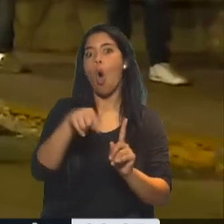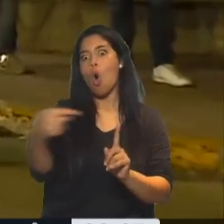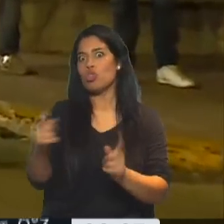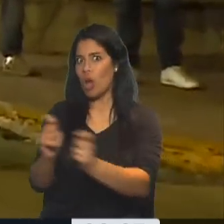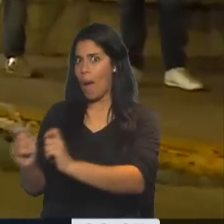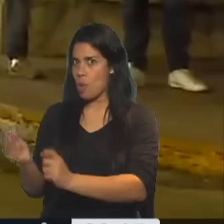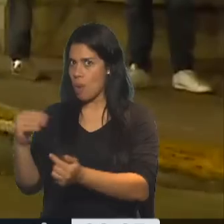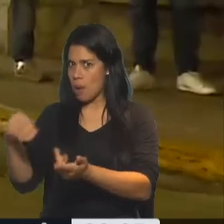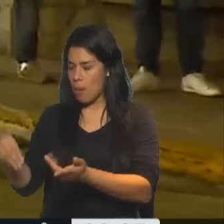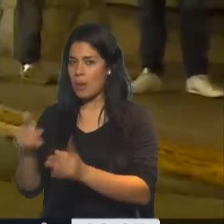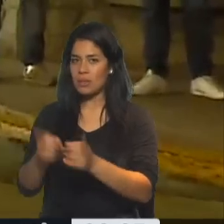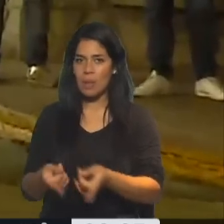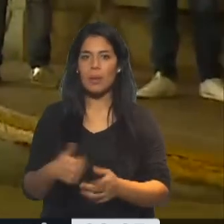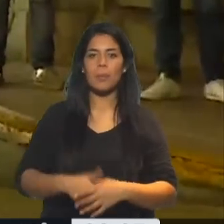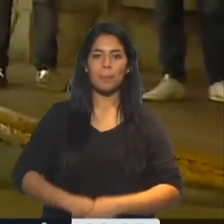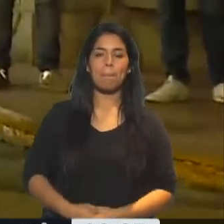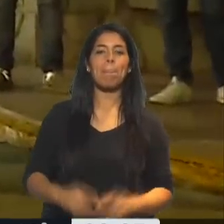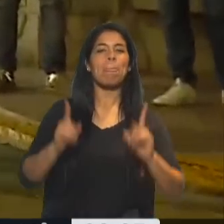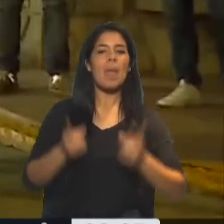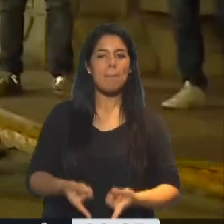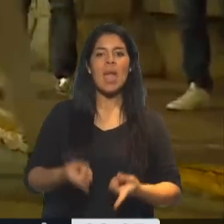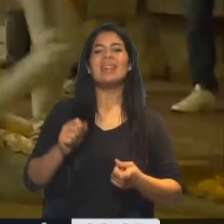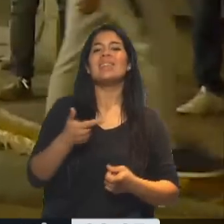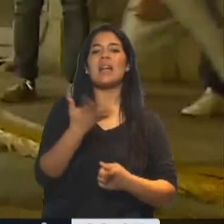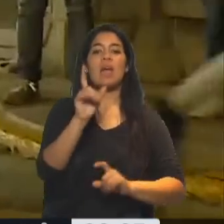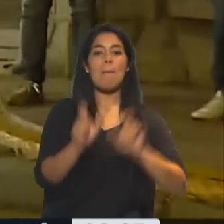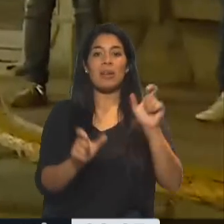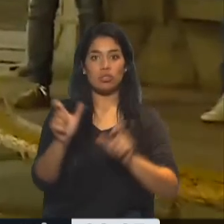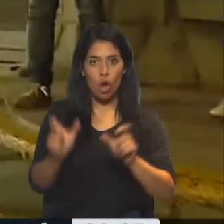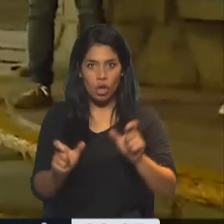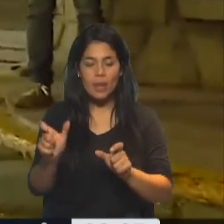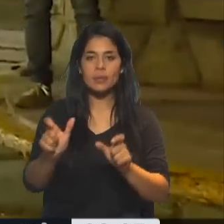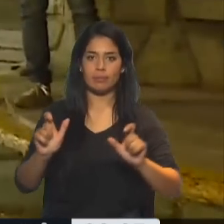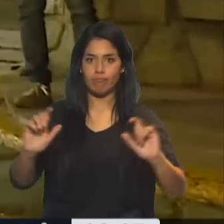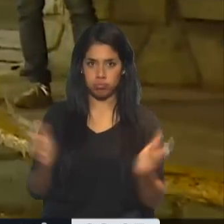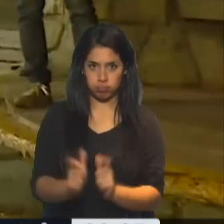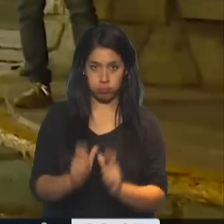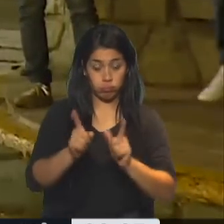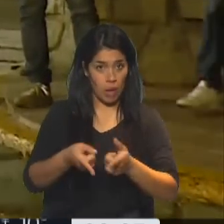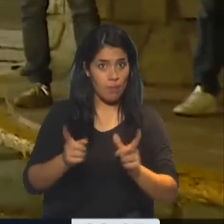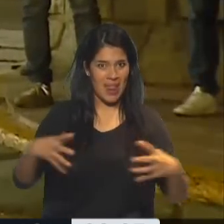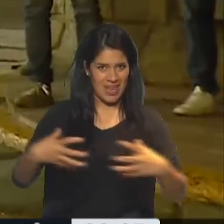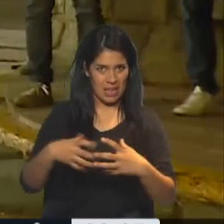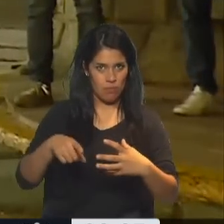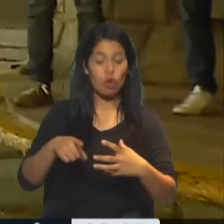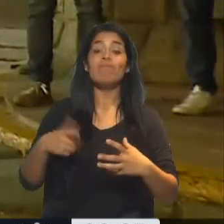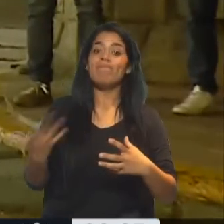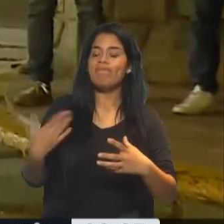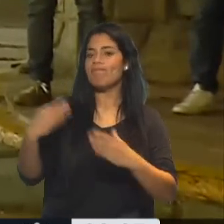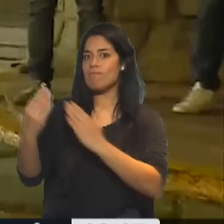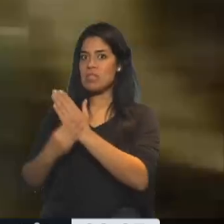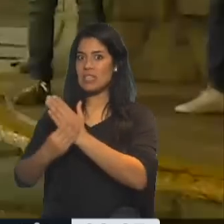la cantidad de carteras, por lo tanto quien asuma en economía además tendrá